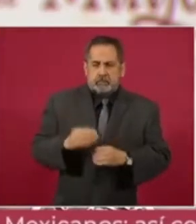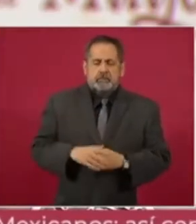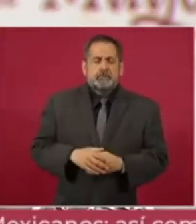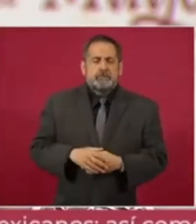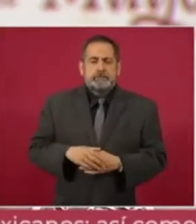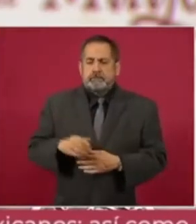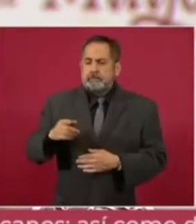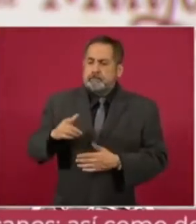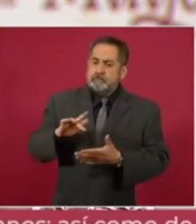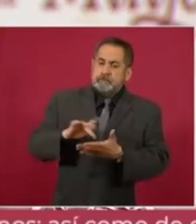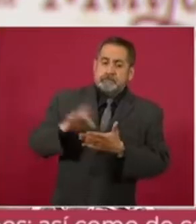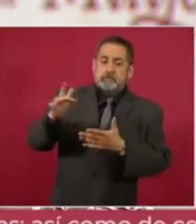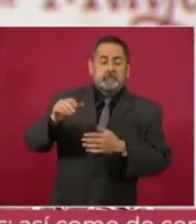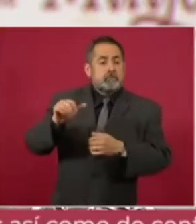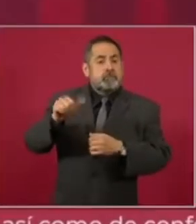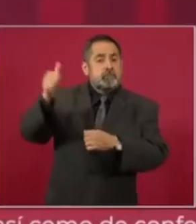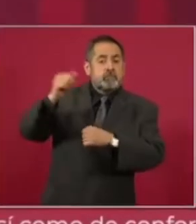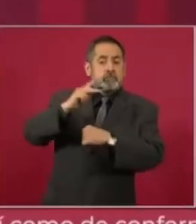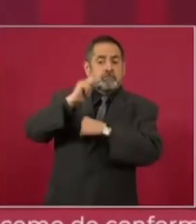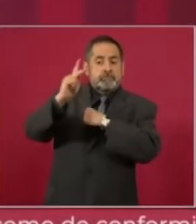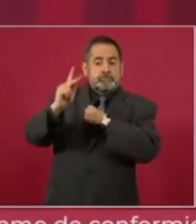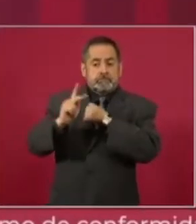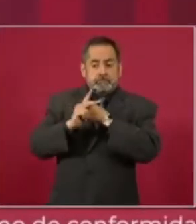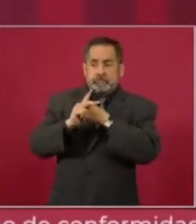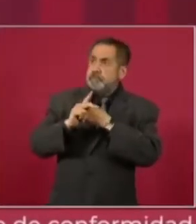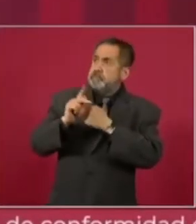Agradecer a gobiernos extranjeros,